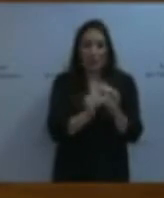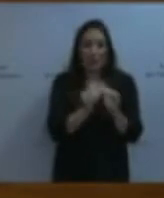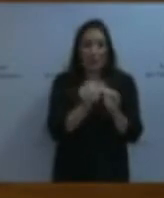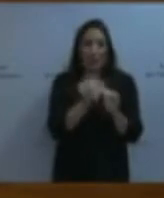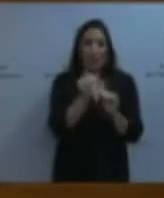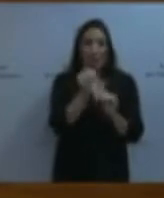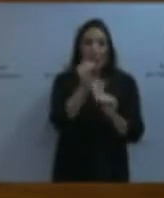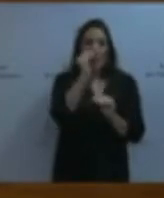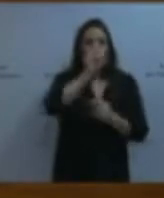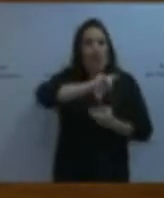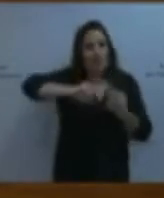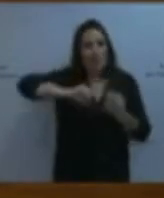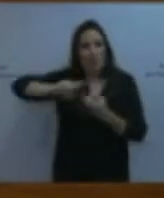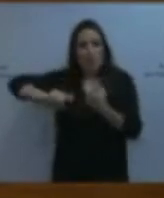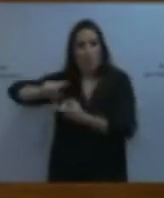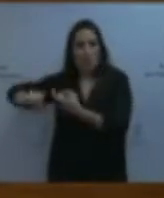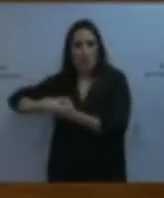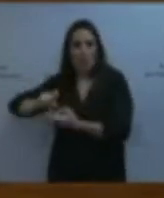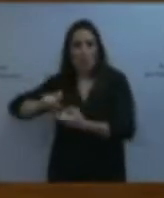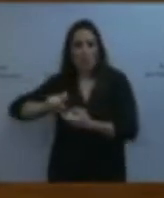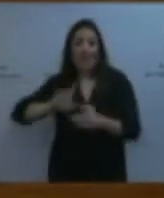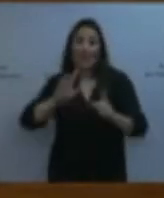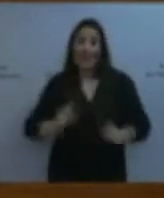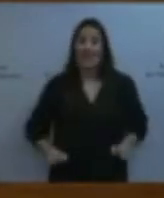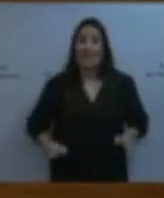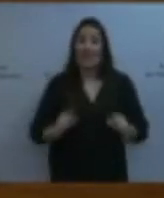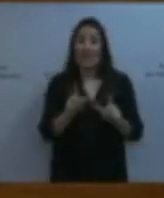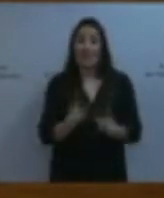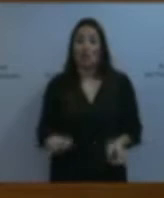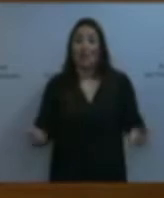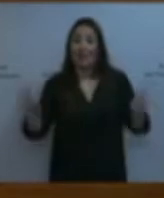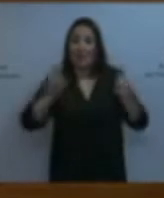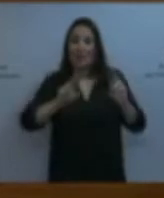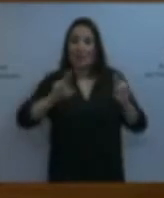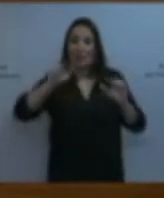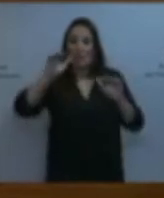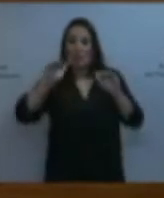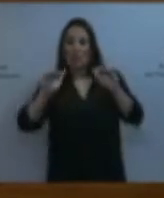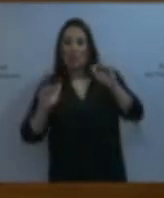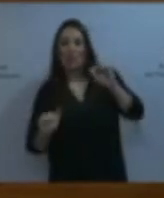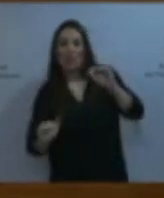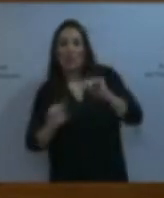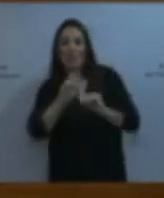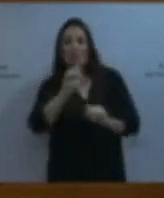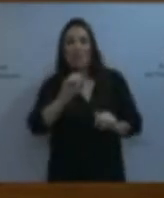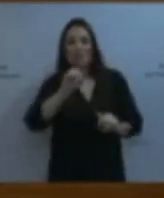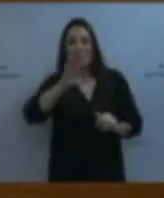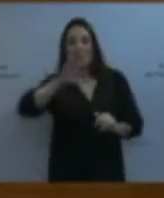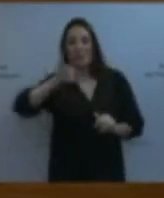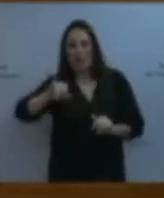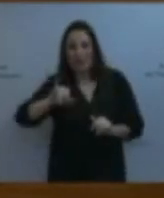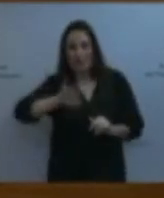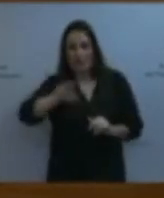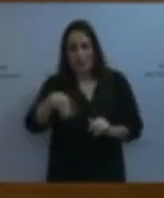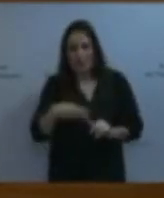año, a la vez que el gasto en reparaciones disminuye. 105.000 ridículos euros el